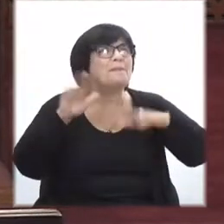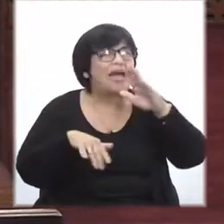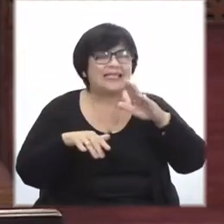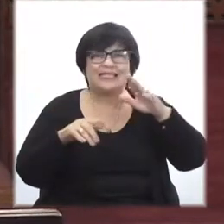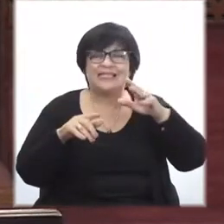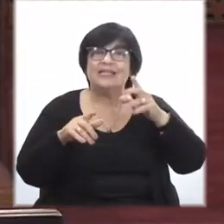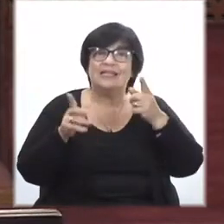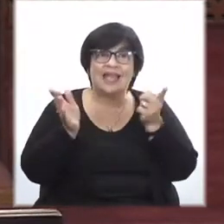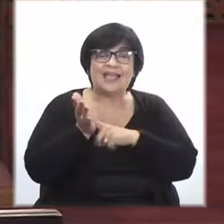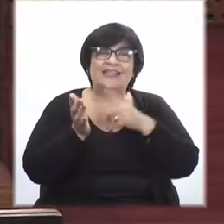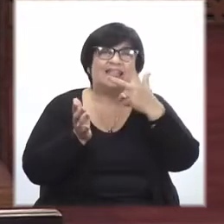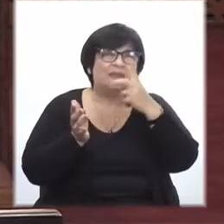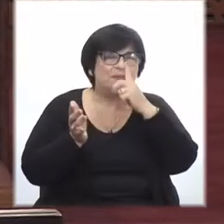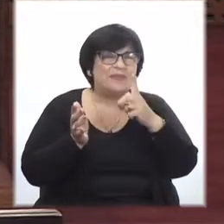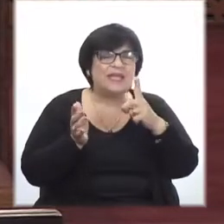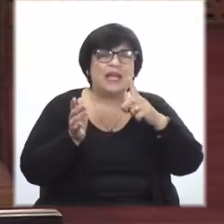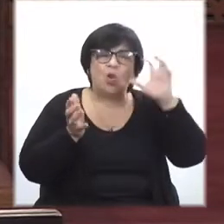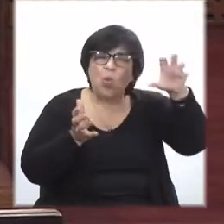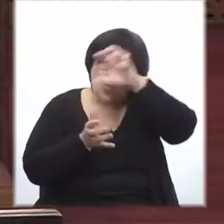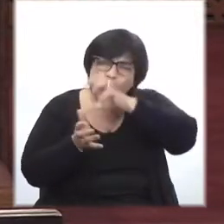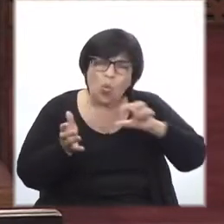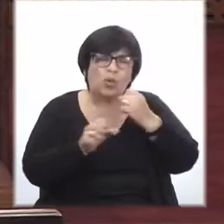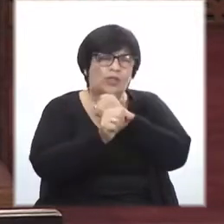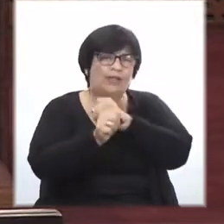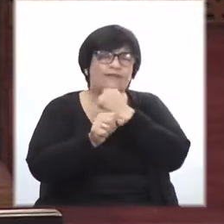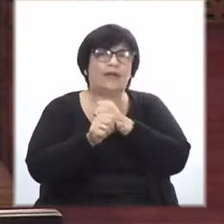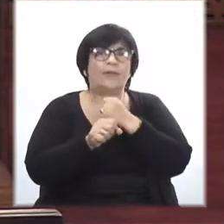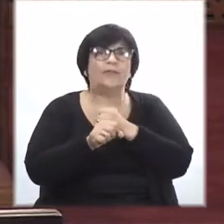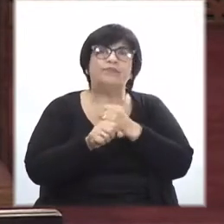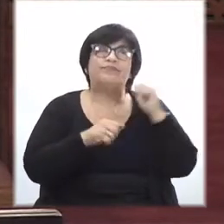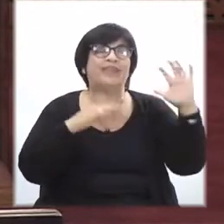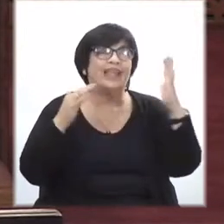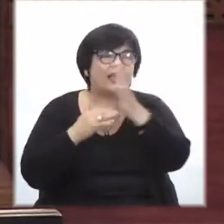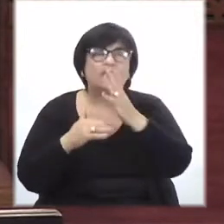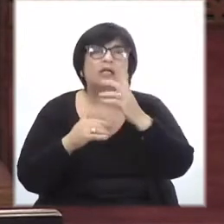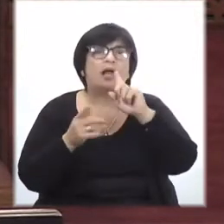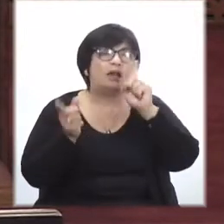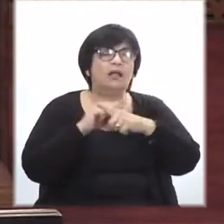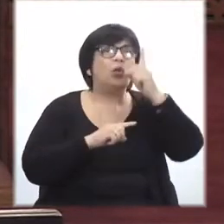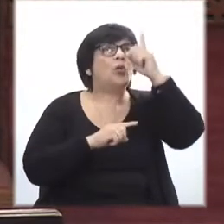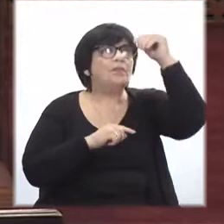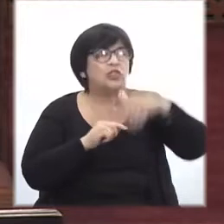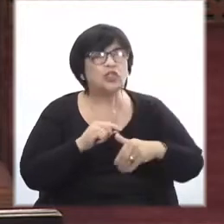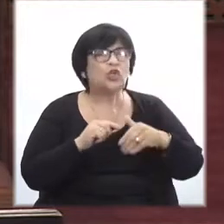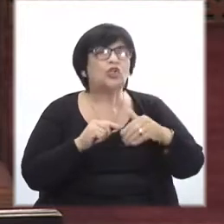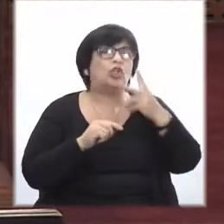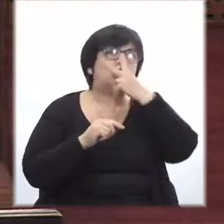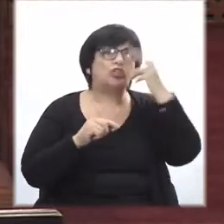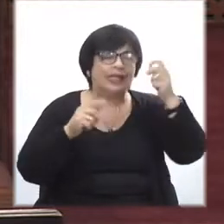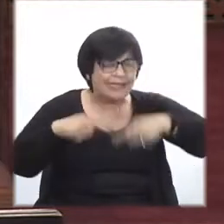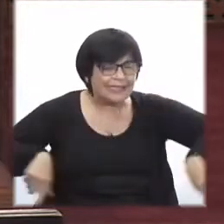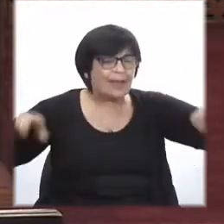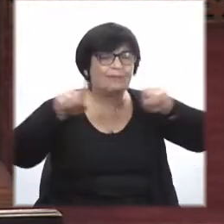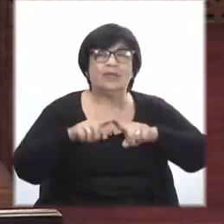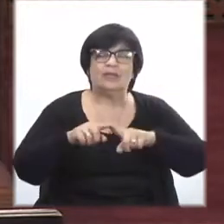3.320 establecimientos lecheros. La forestación plantada ocupa 1.292.000 hectáreas y estimamos